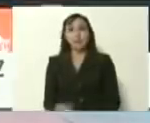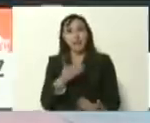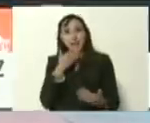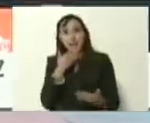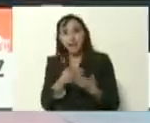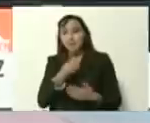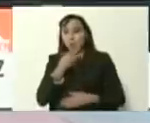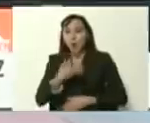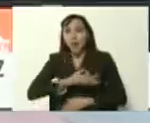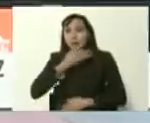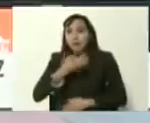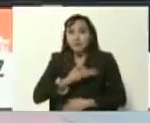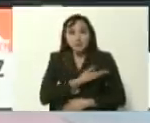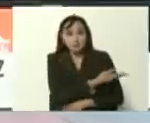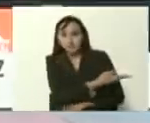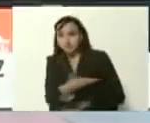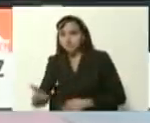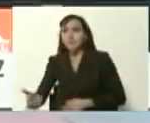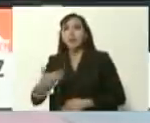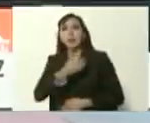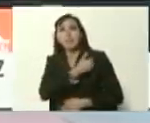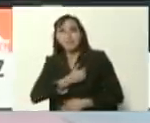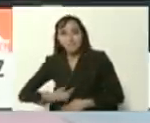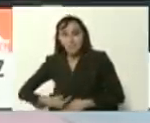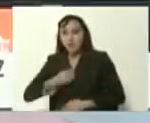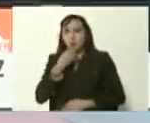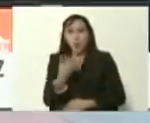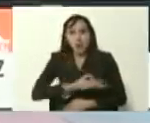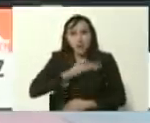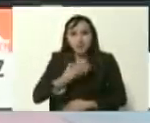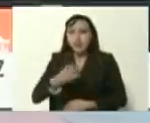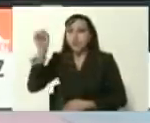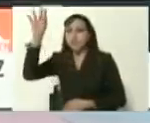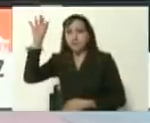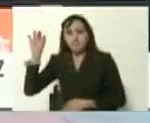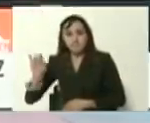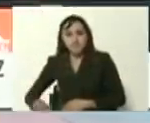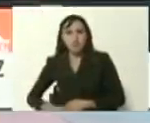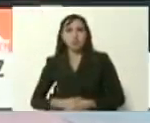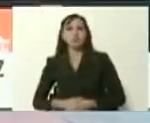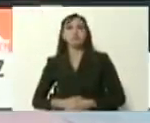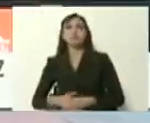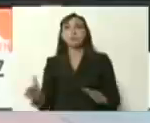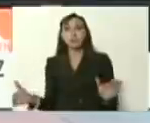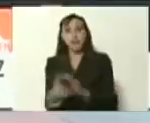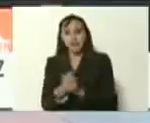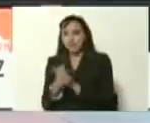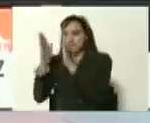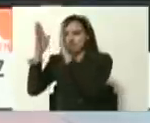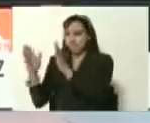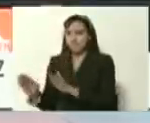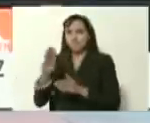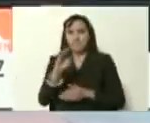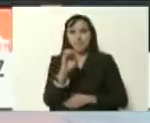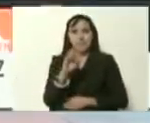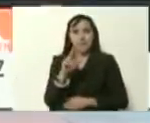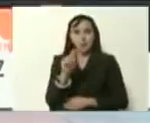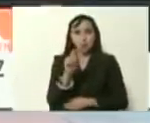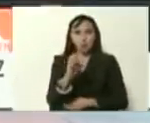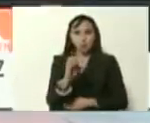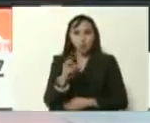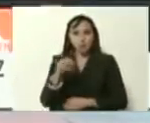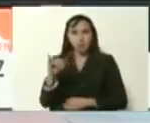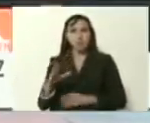Gracias, buenas tardes presidente, buenas tardes pastor, diputado, compañero Bertucci, buenas tardes a